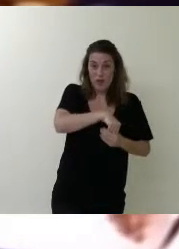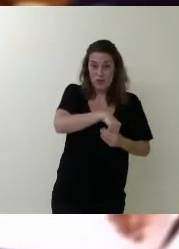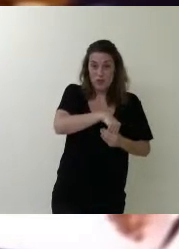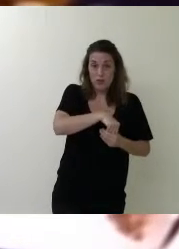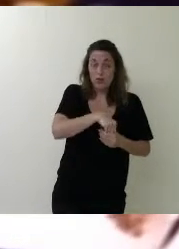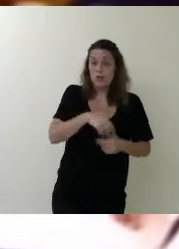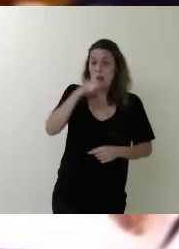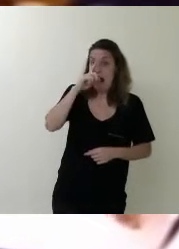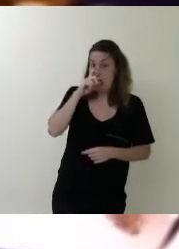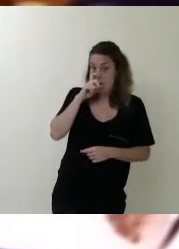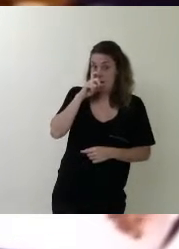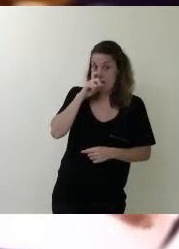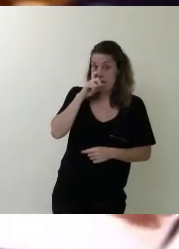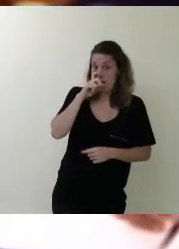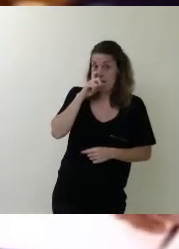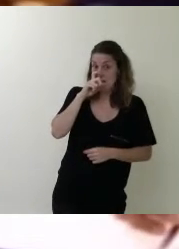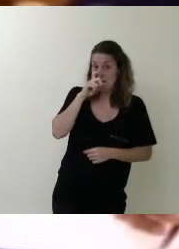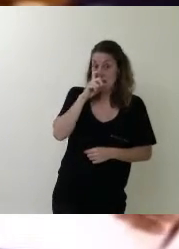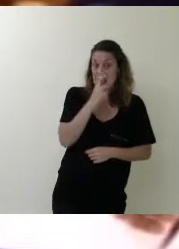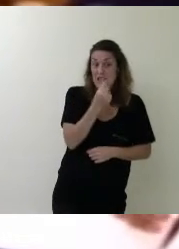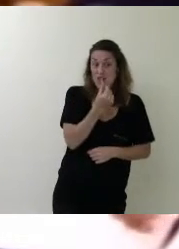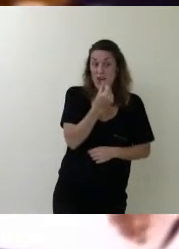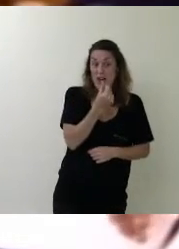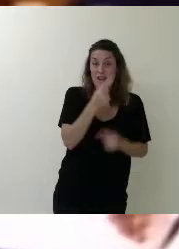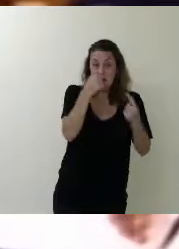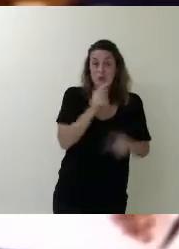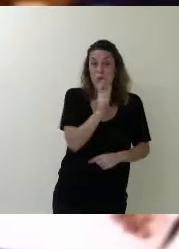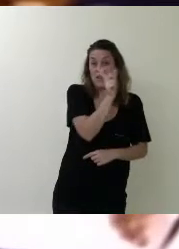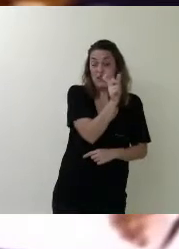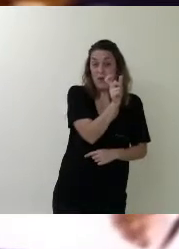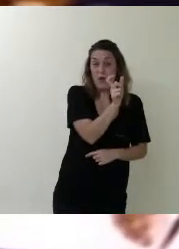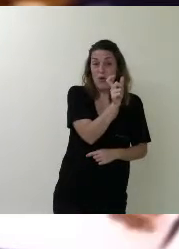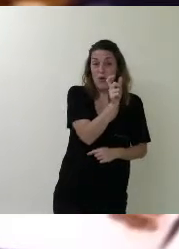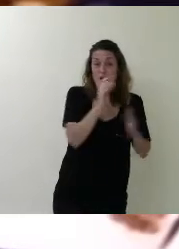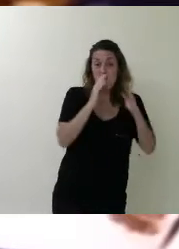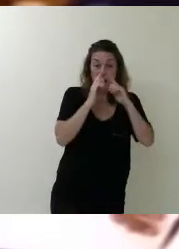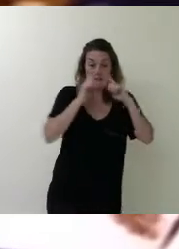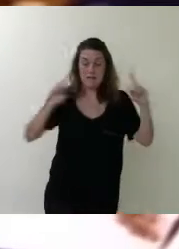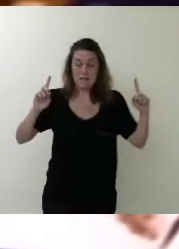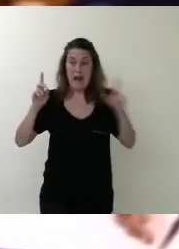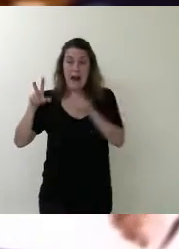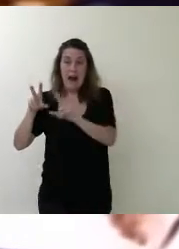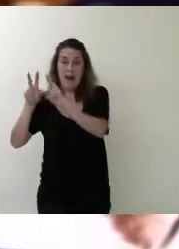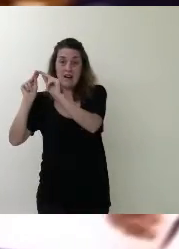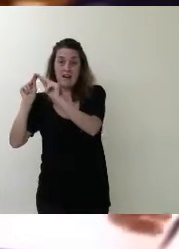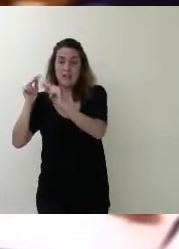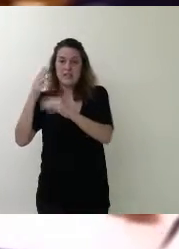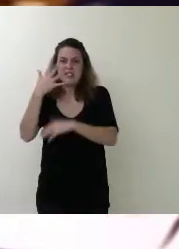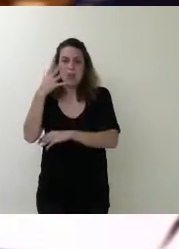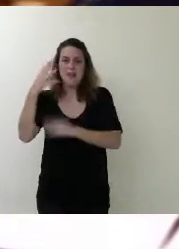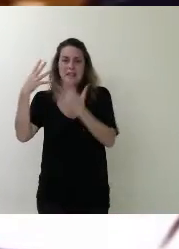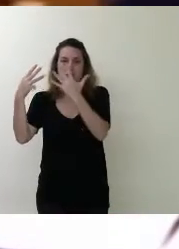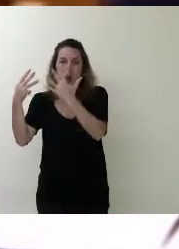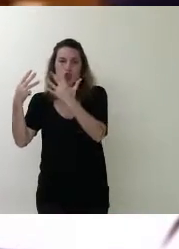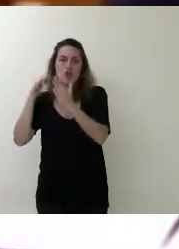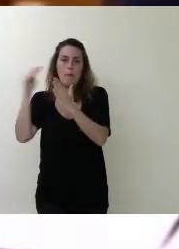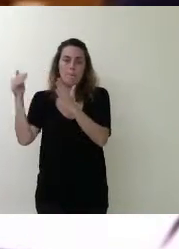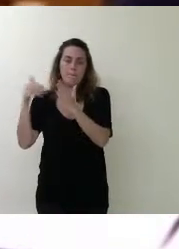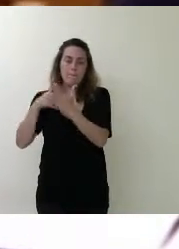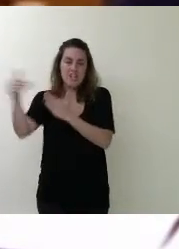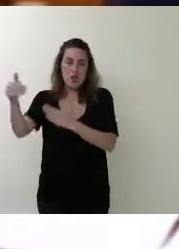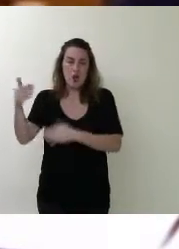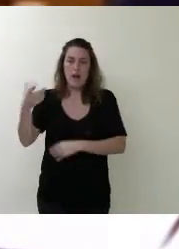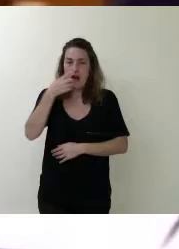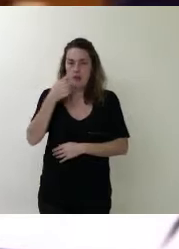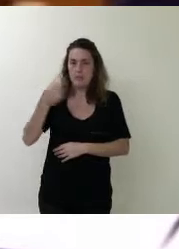Recuerden que el remanente de tesorería de esta corporación al cierre del ejercicio, la liquidación, fue de 58 millones. Ya hicimos uso en